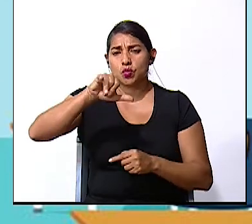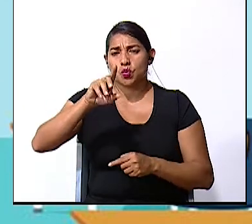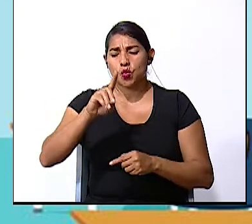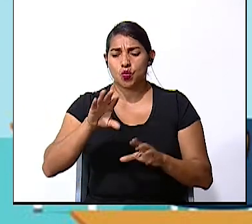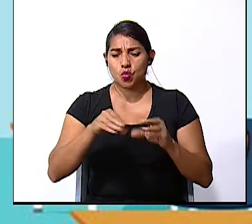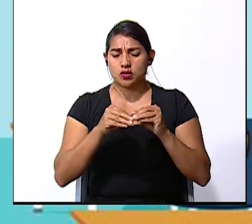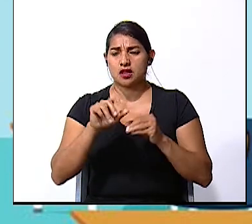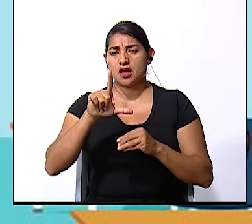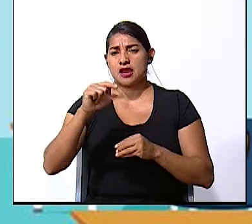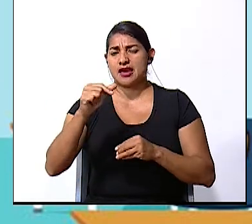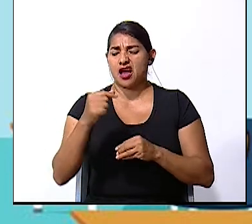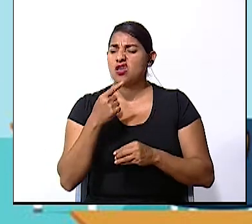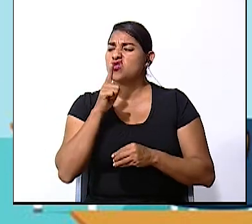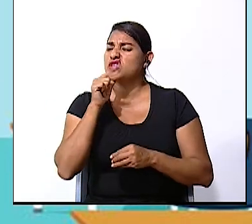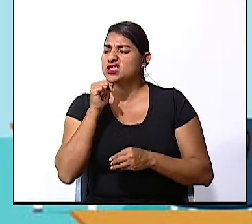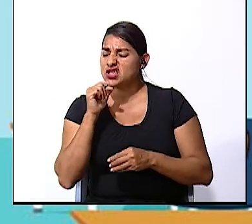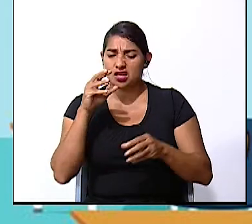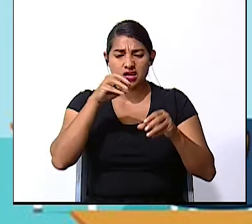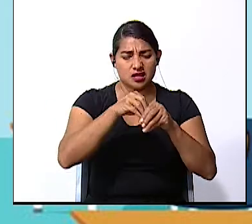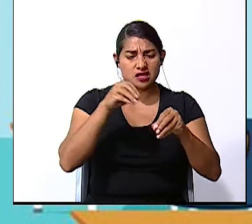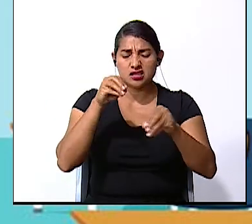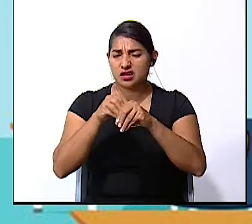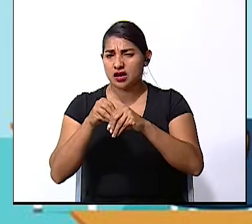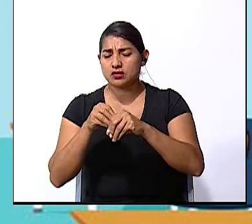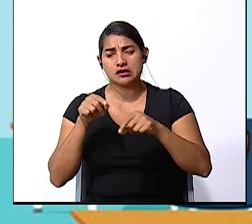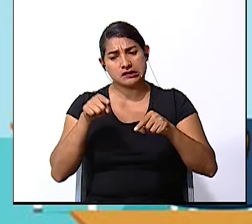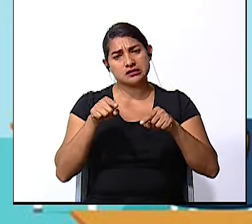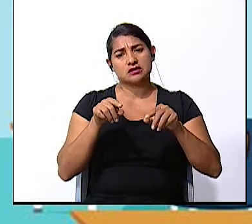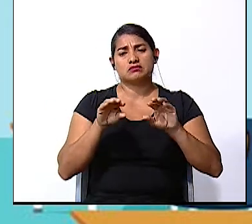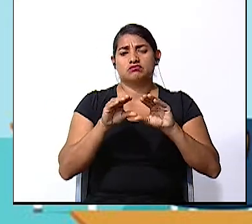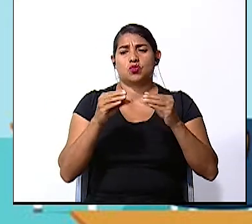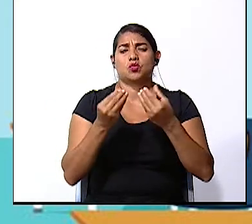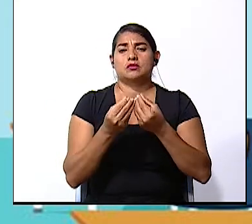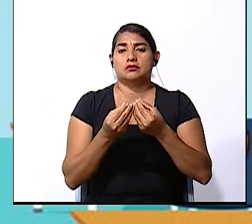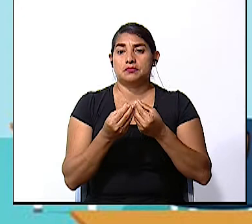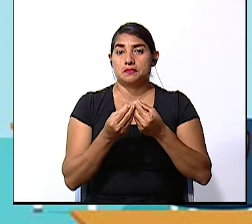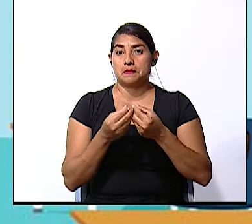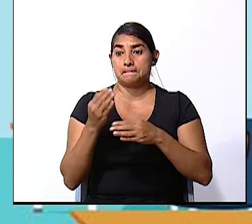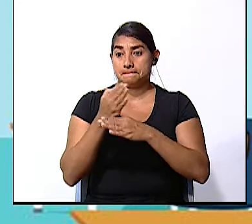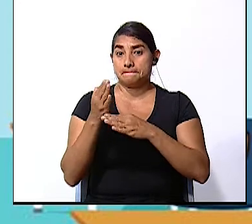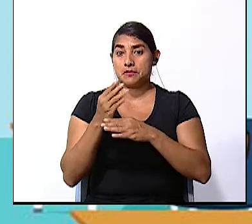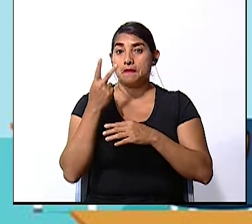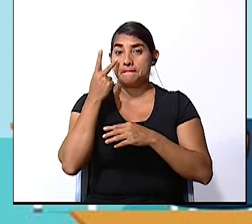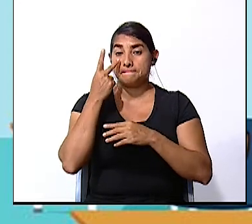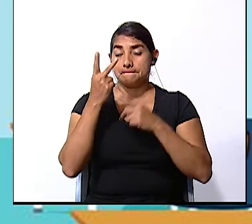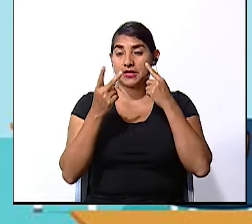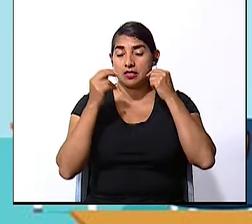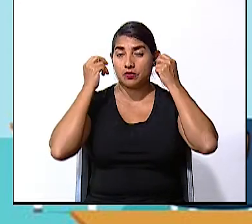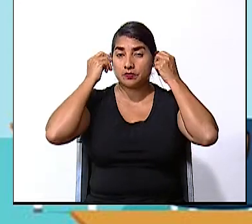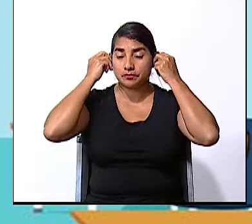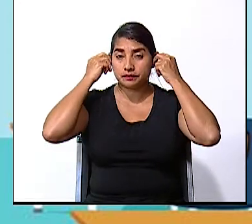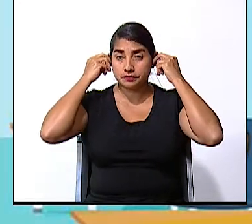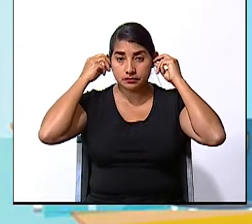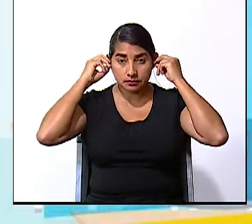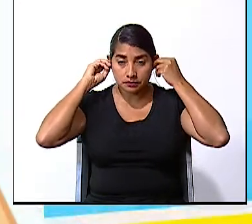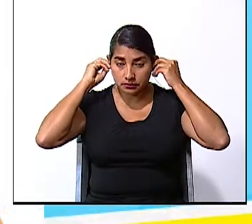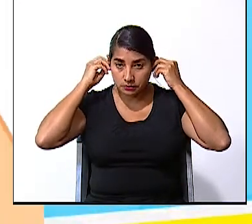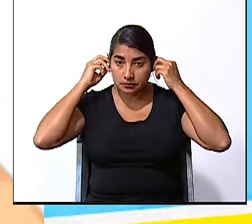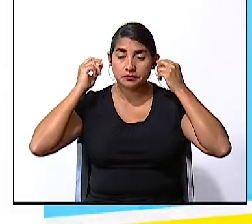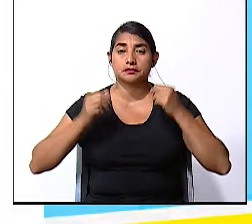Delegados? ¿Quiénes estaban integrando esta junta? Compartamos entonces esta información.